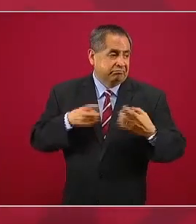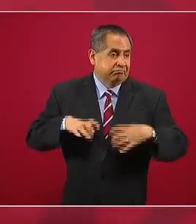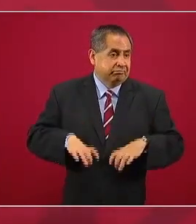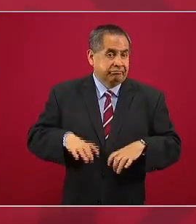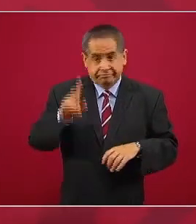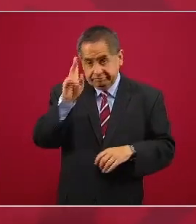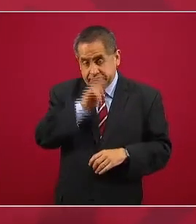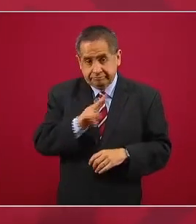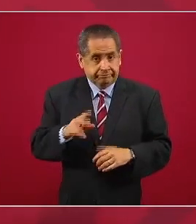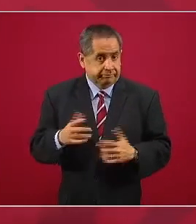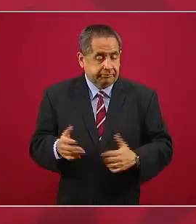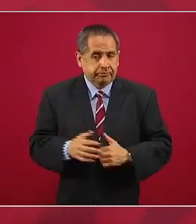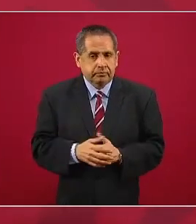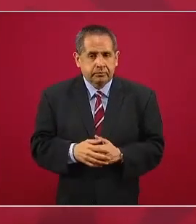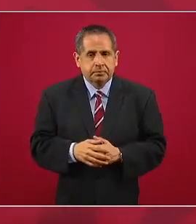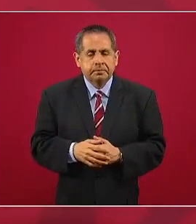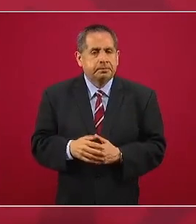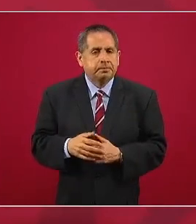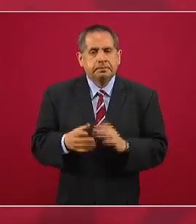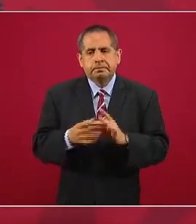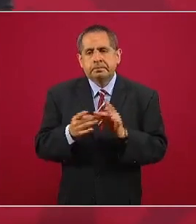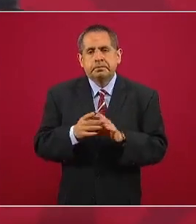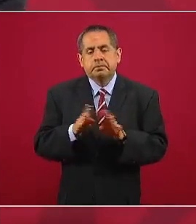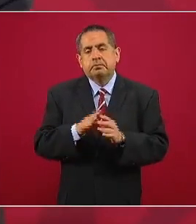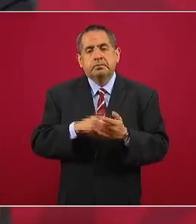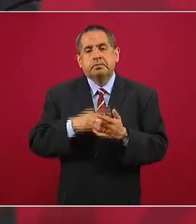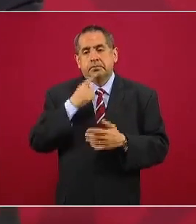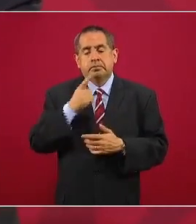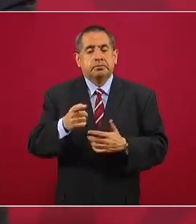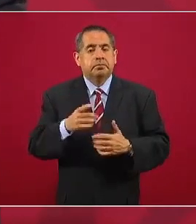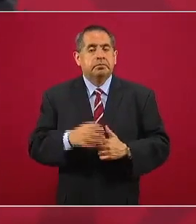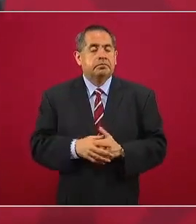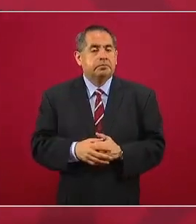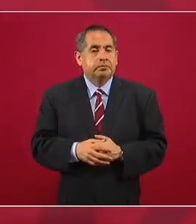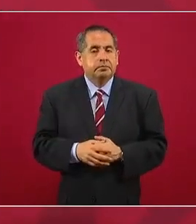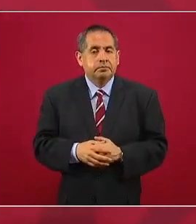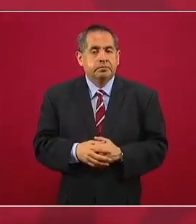Entonces, como decía mi